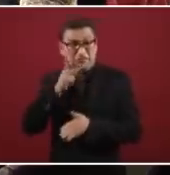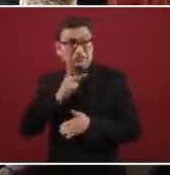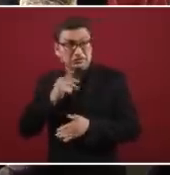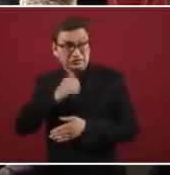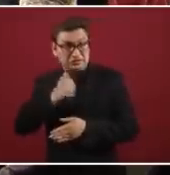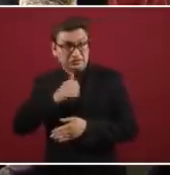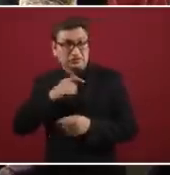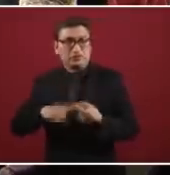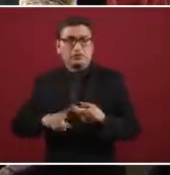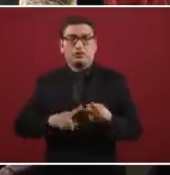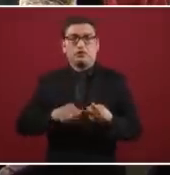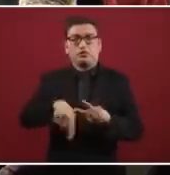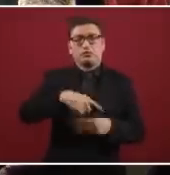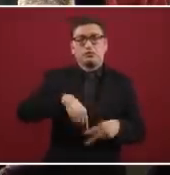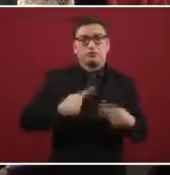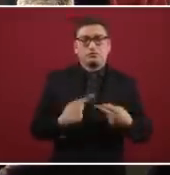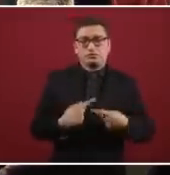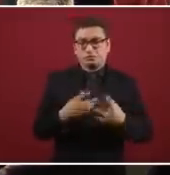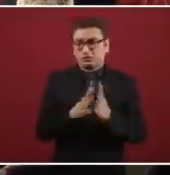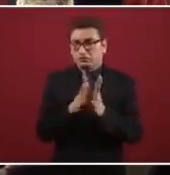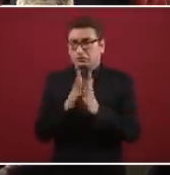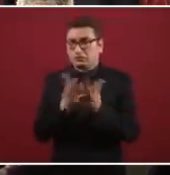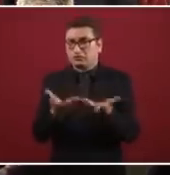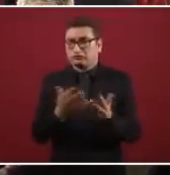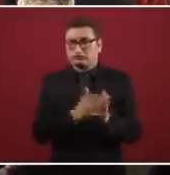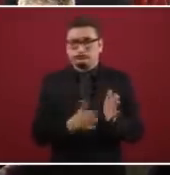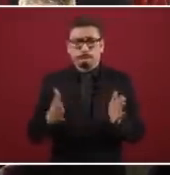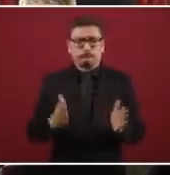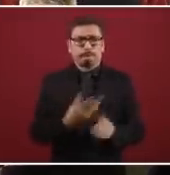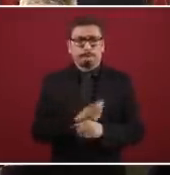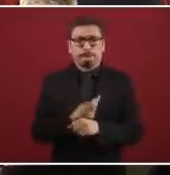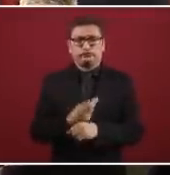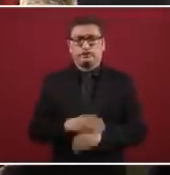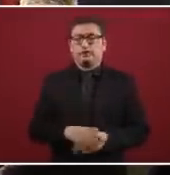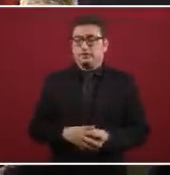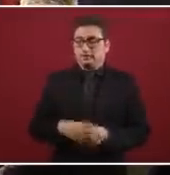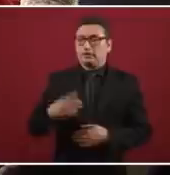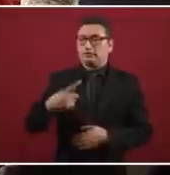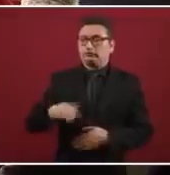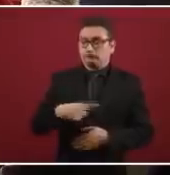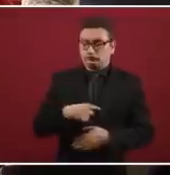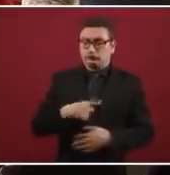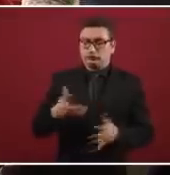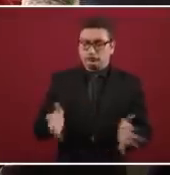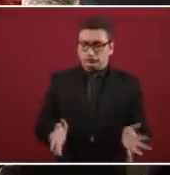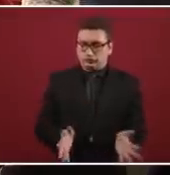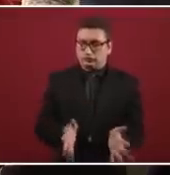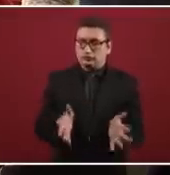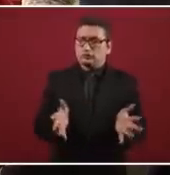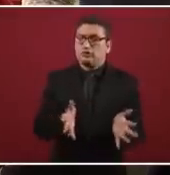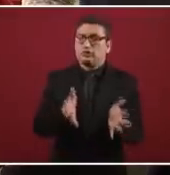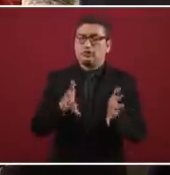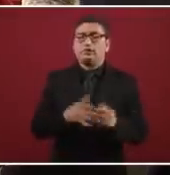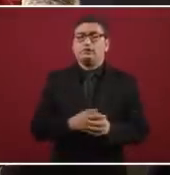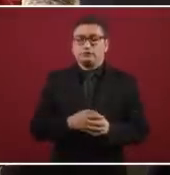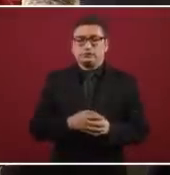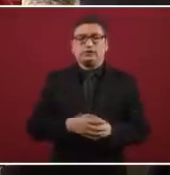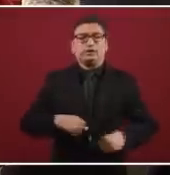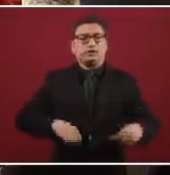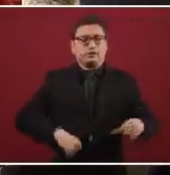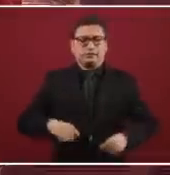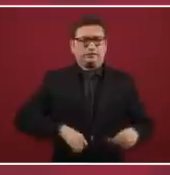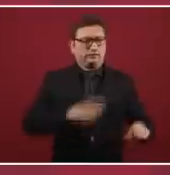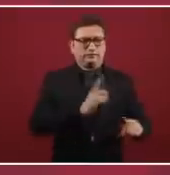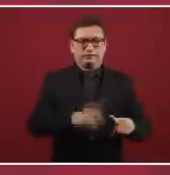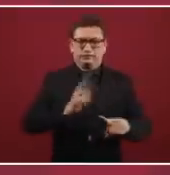trabajadores en toda esta rehabilitación de Pemex. Sí, nosotros estamos impulsando al mismo tiempo todas las actividades